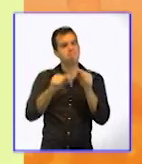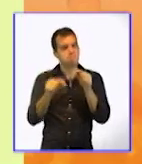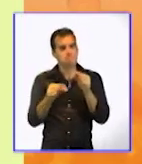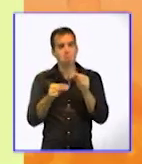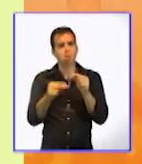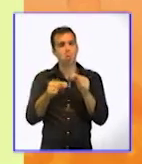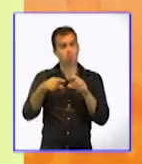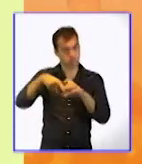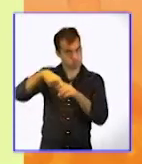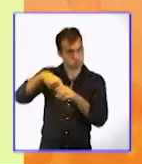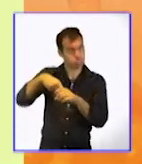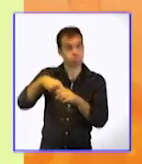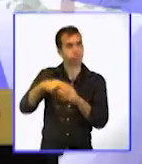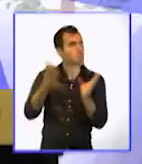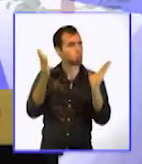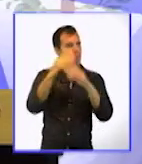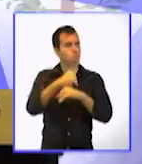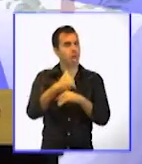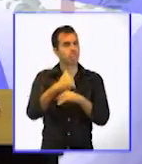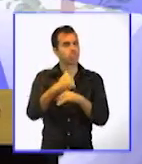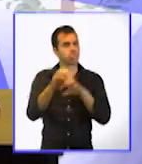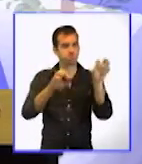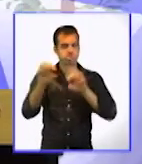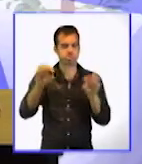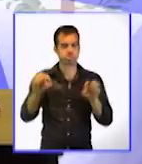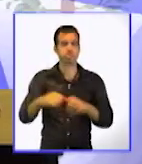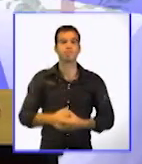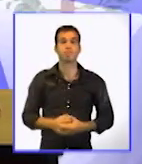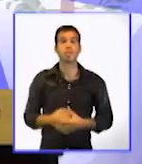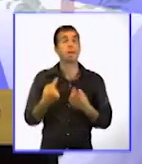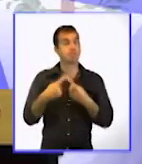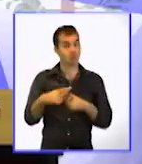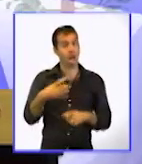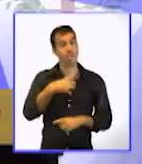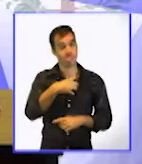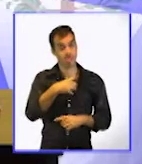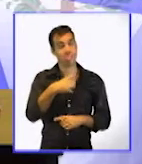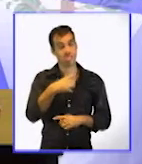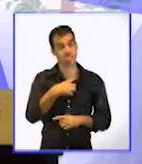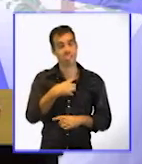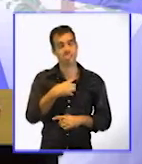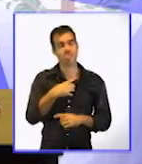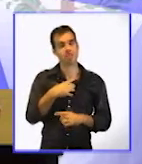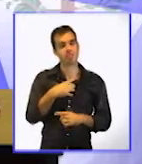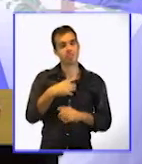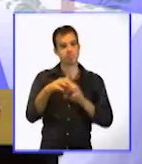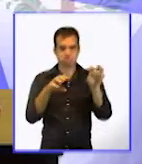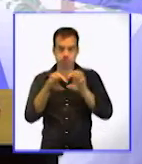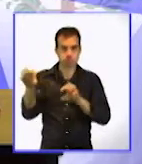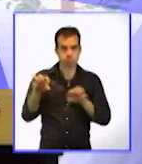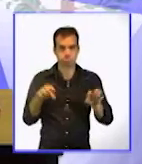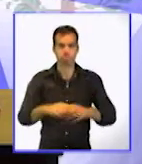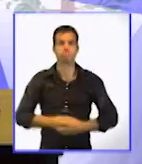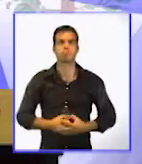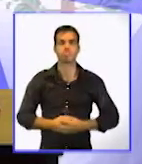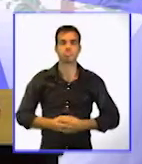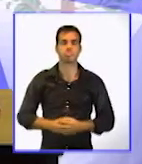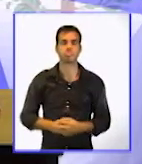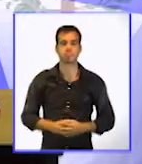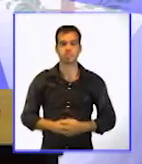iones, y los poco solubles prácticamente no se disocian en iones, pero tienen su porciento de